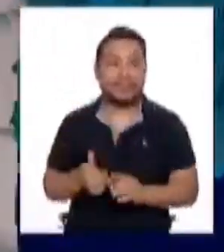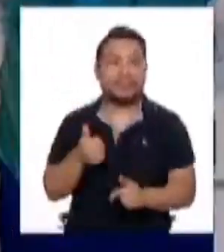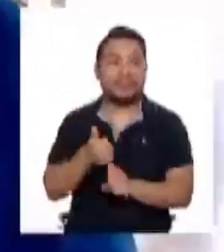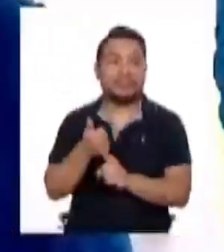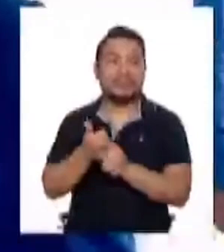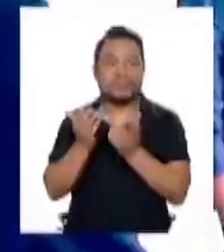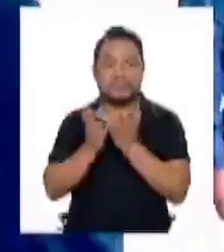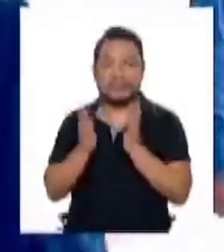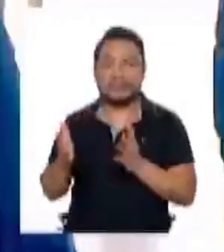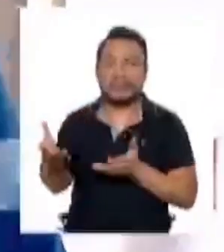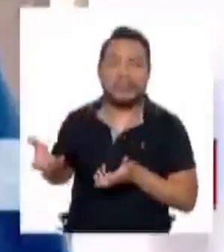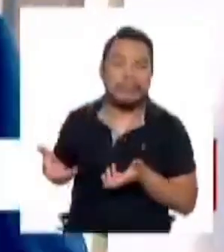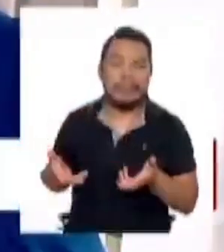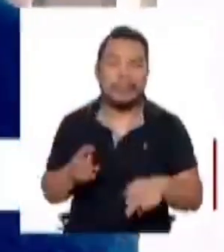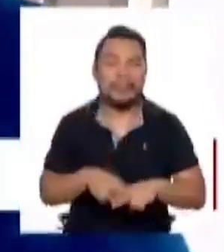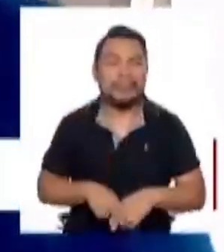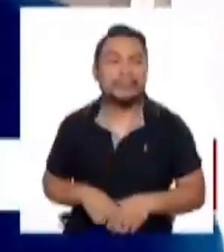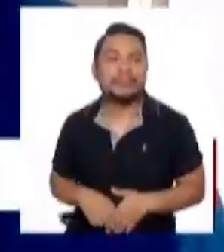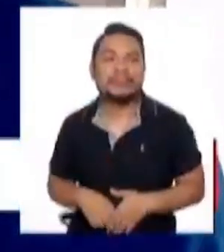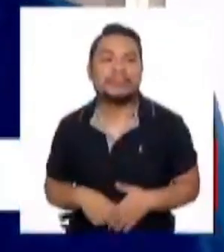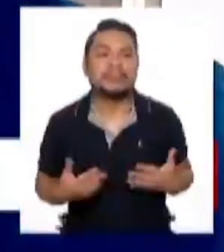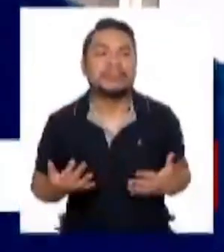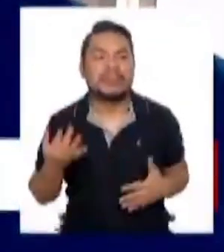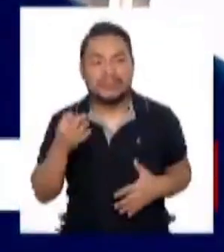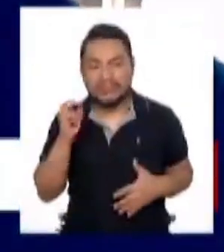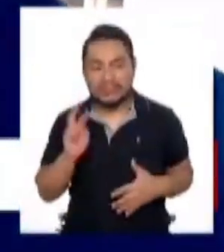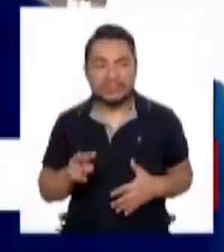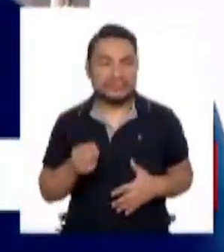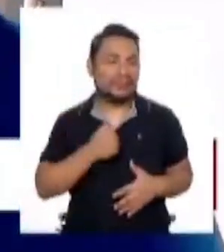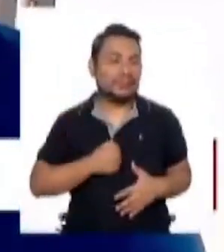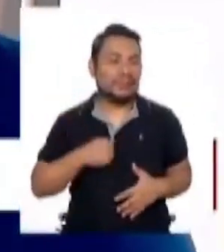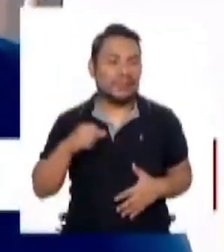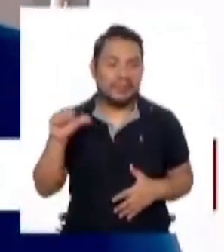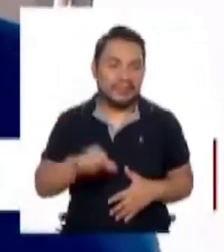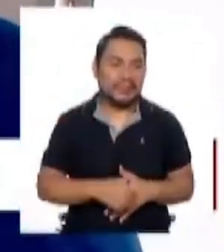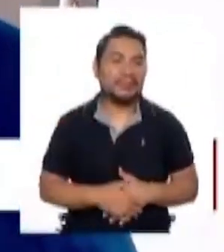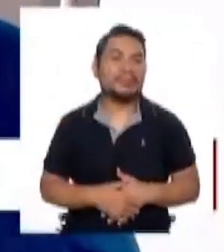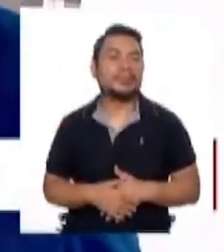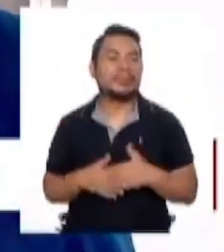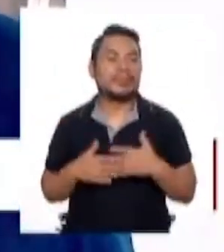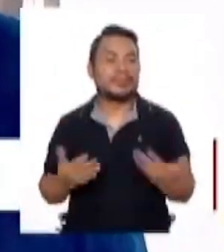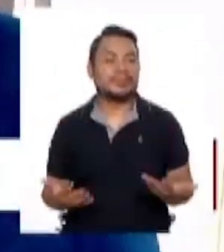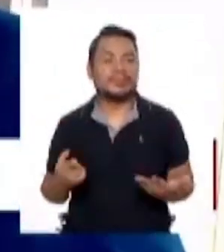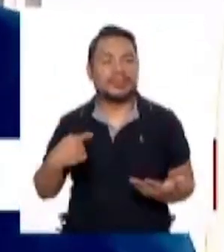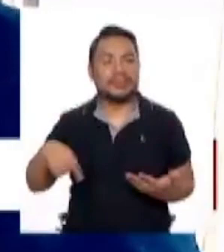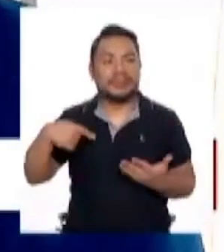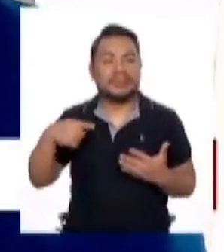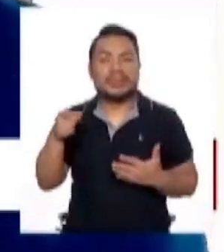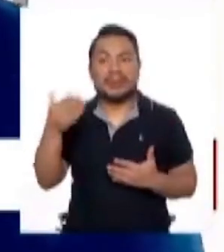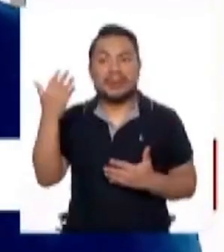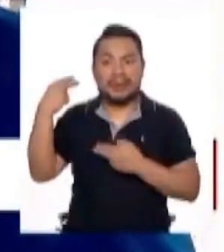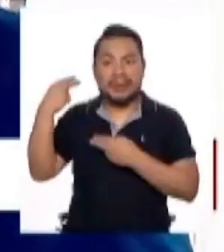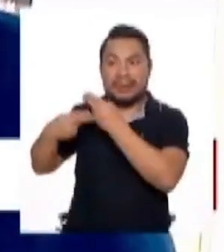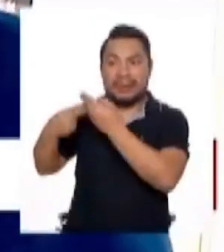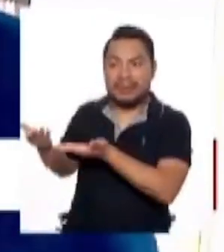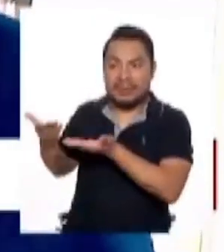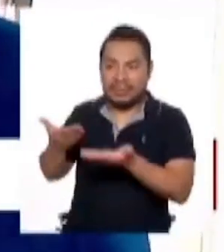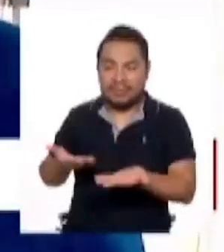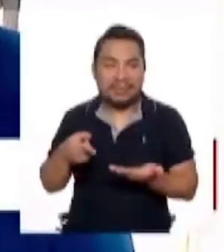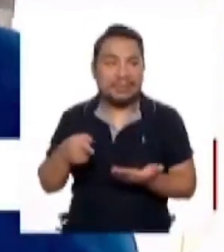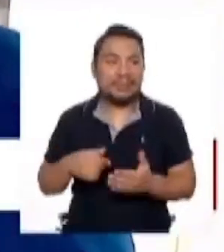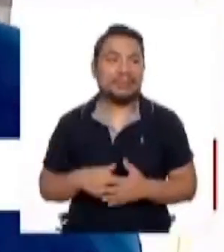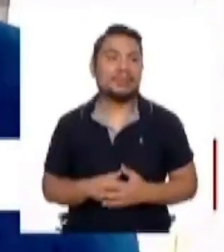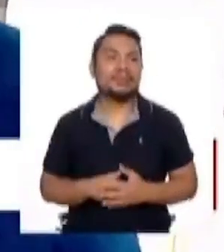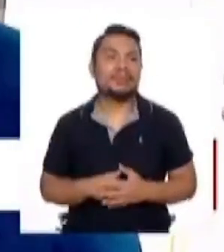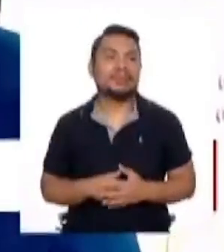mismos estudiantes. La verdad, esto es indignante. Como puedes ver, hemos heredado esto de la gestión.